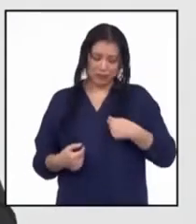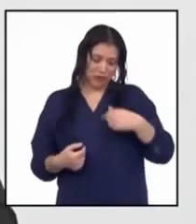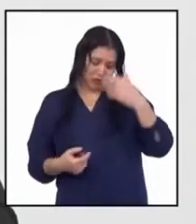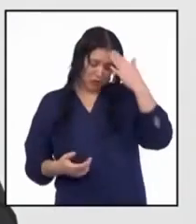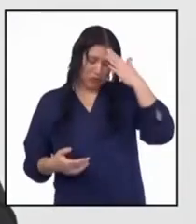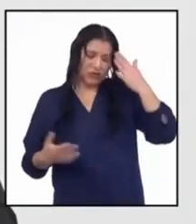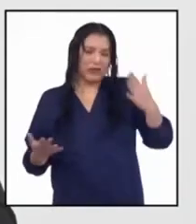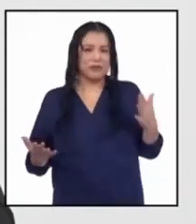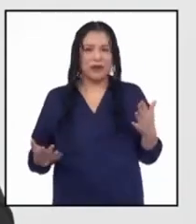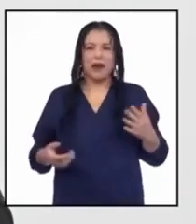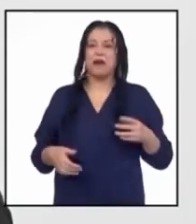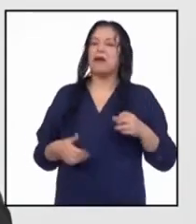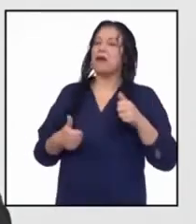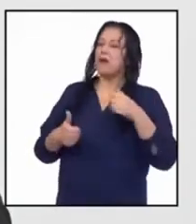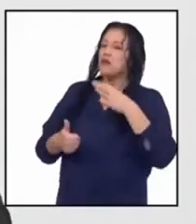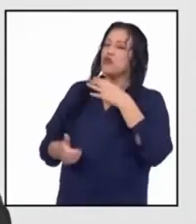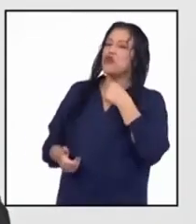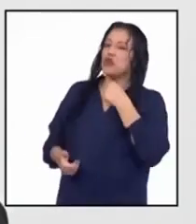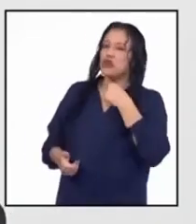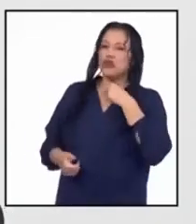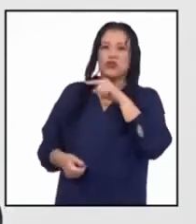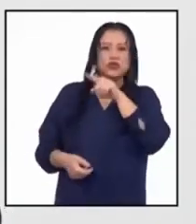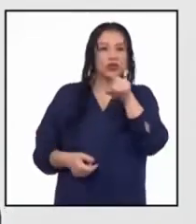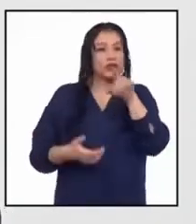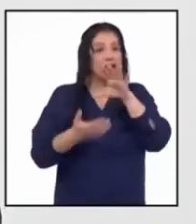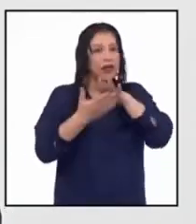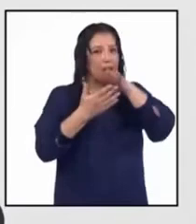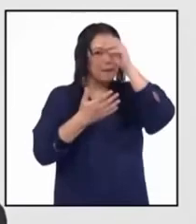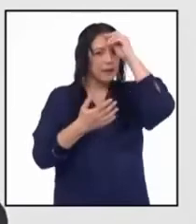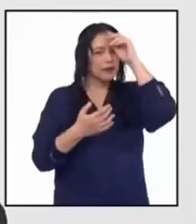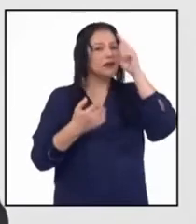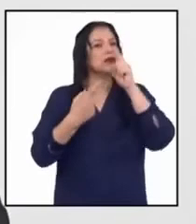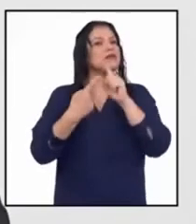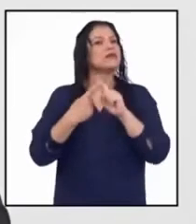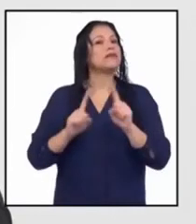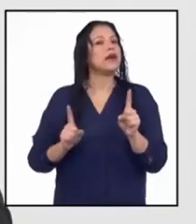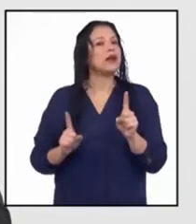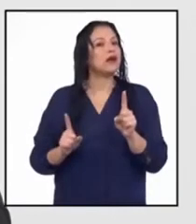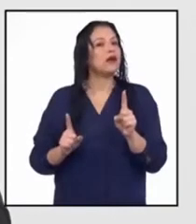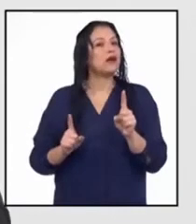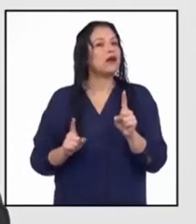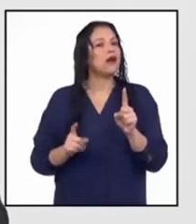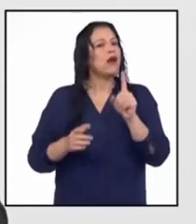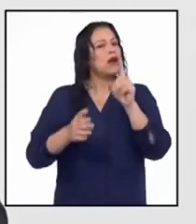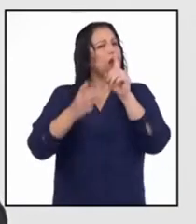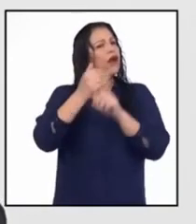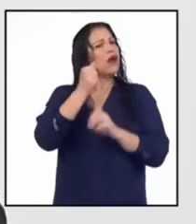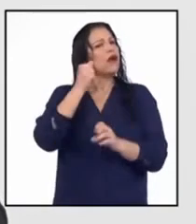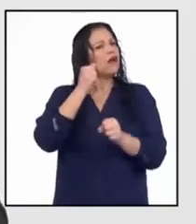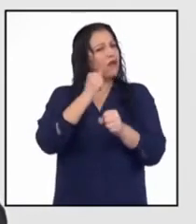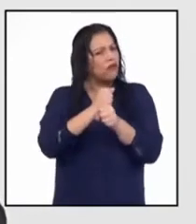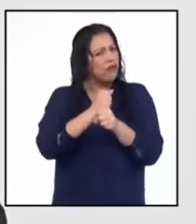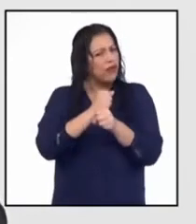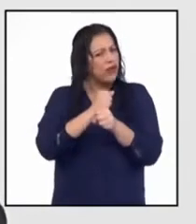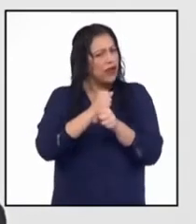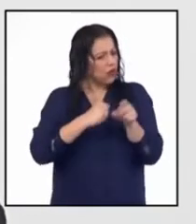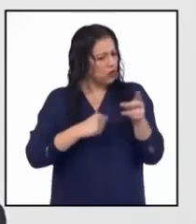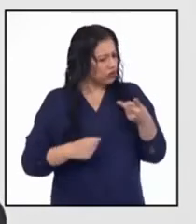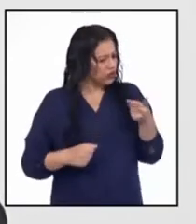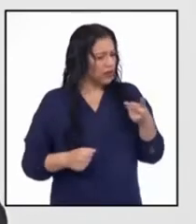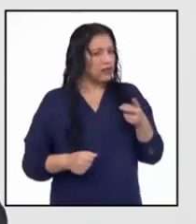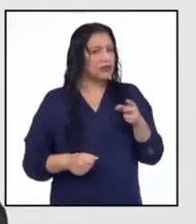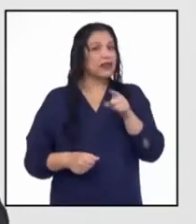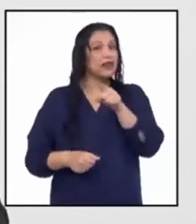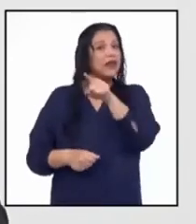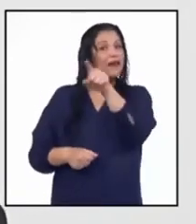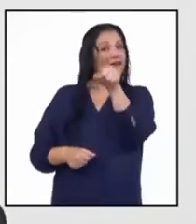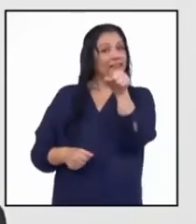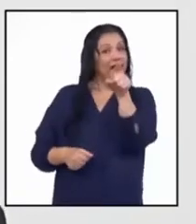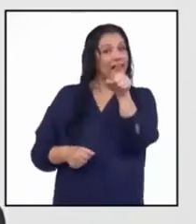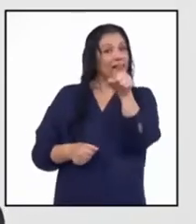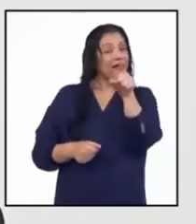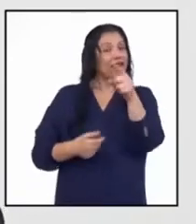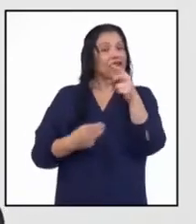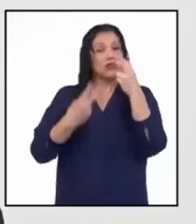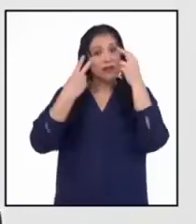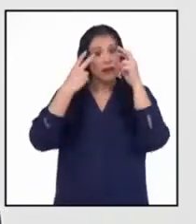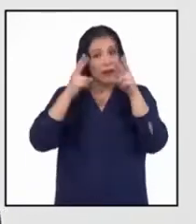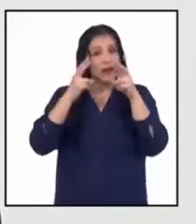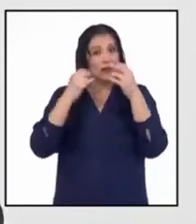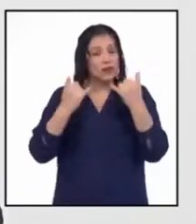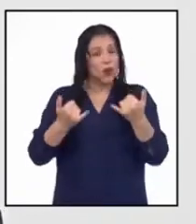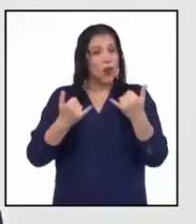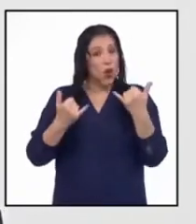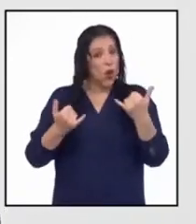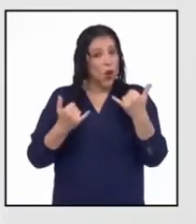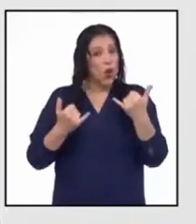da mucho gusto que hayan aprendido, pero confío en que nuestros amigos y nuestras amigas que nos